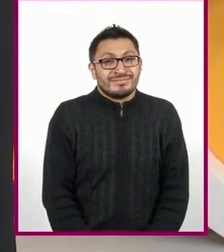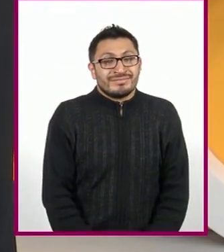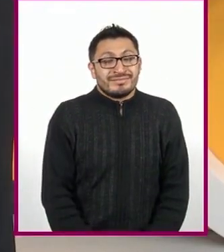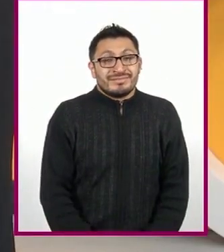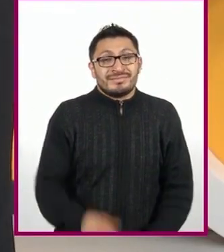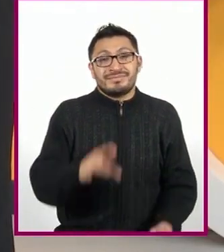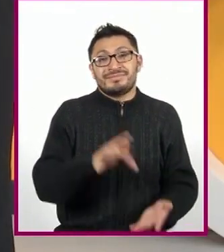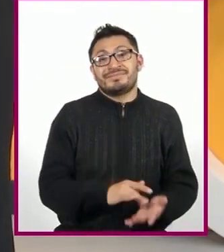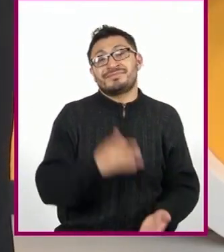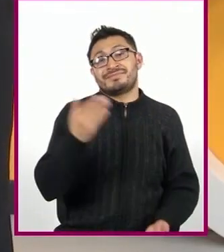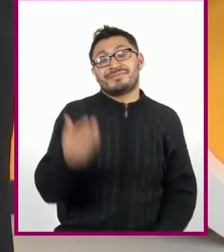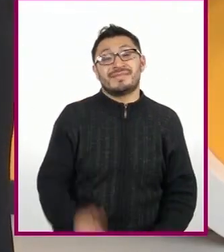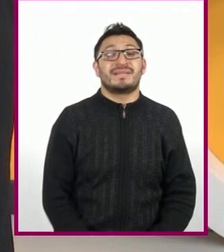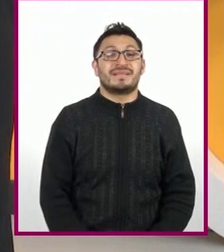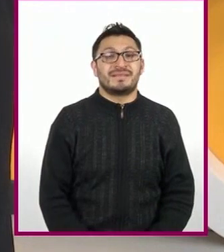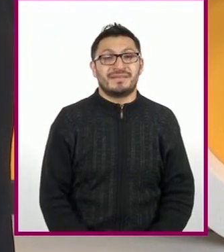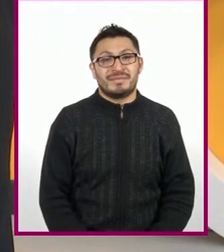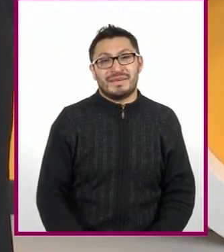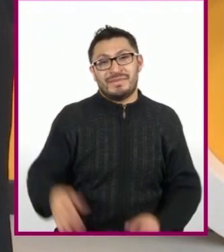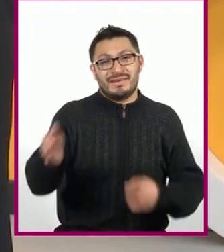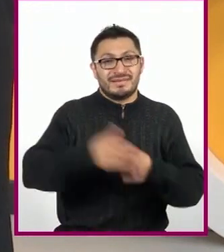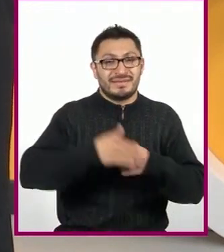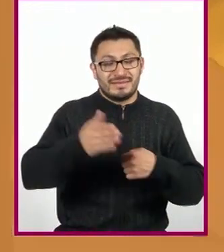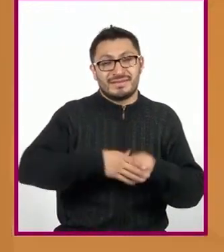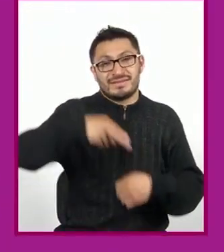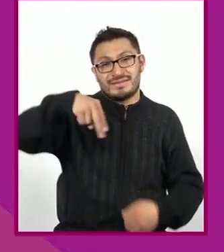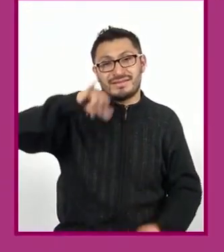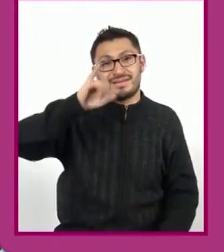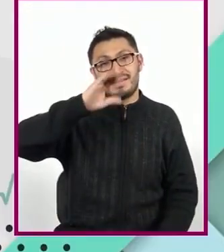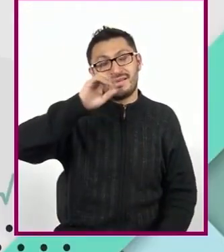Gracias, Moisés. Sigue Nicole.